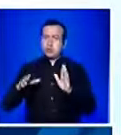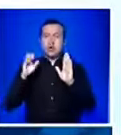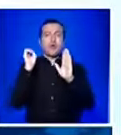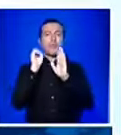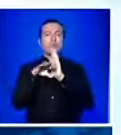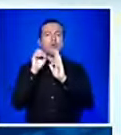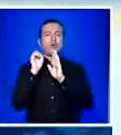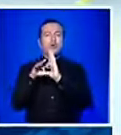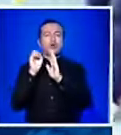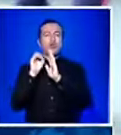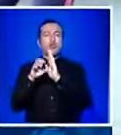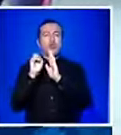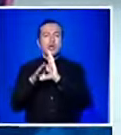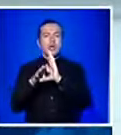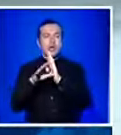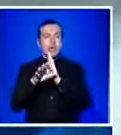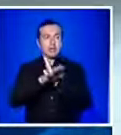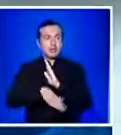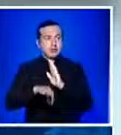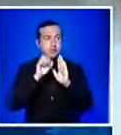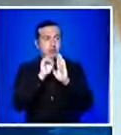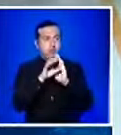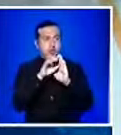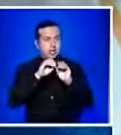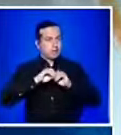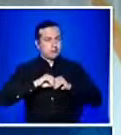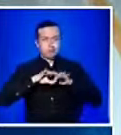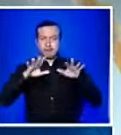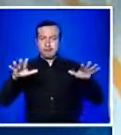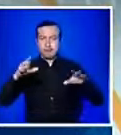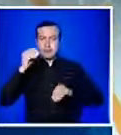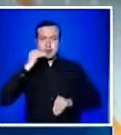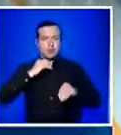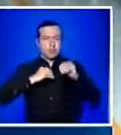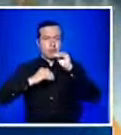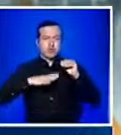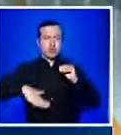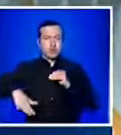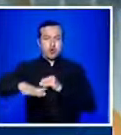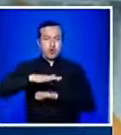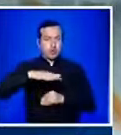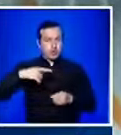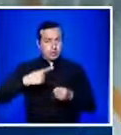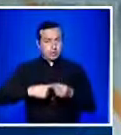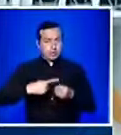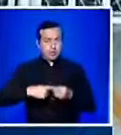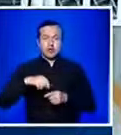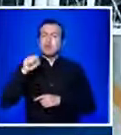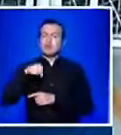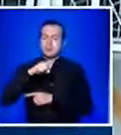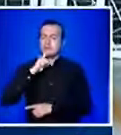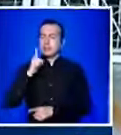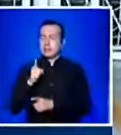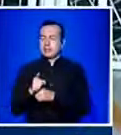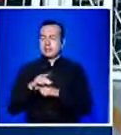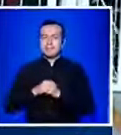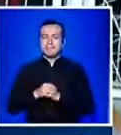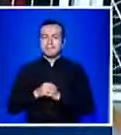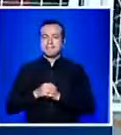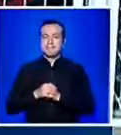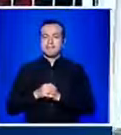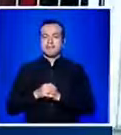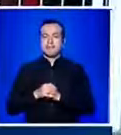las tienen acá y de aquí es de donde se distribuye pues toda la alimentación para el Distrito Metropolitano. Sí, exactamente. Bueno, el área donde